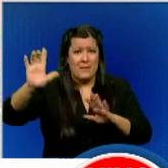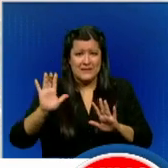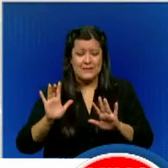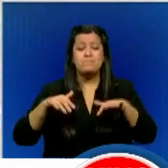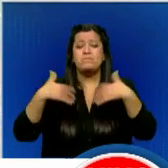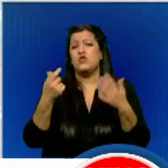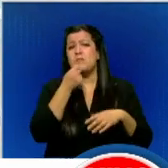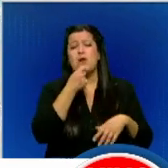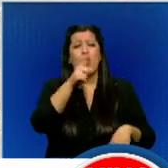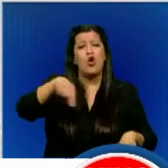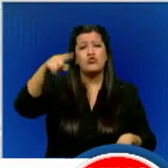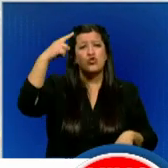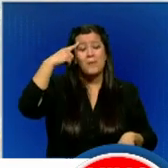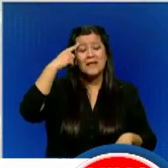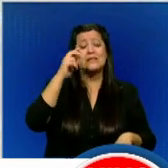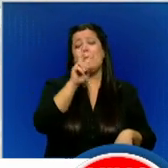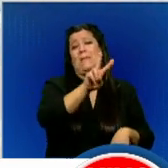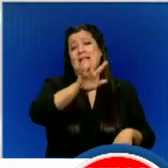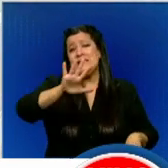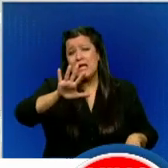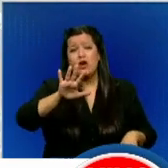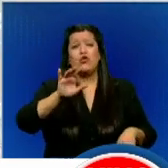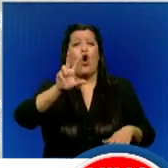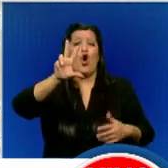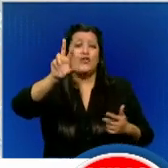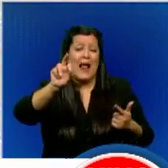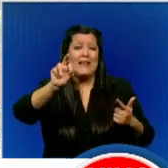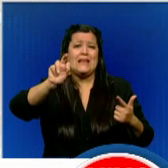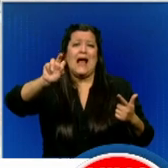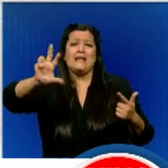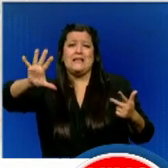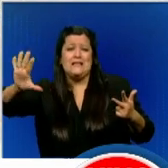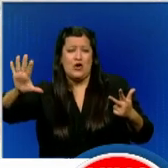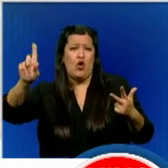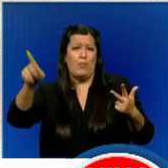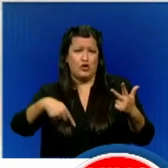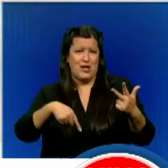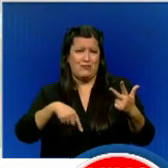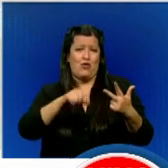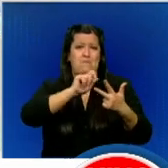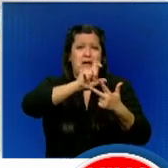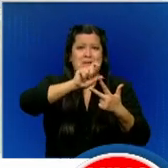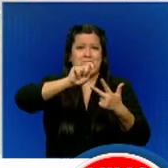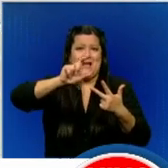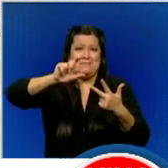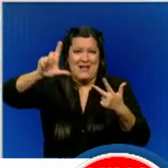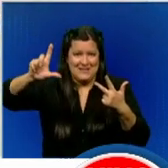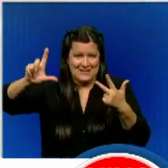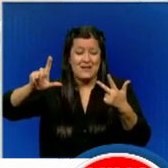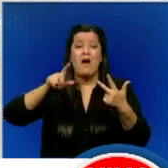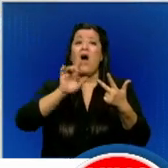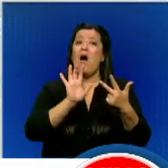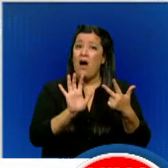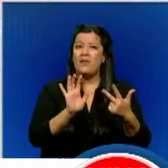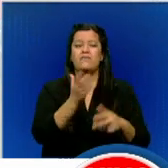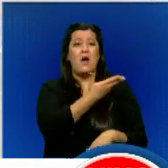imaginamos de 25 30 y 35 por ciento así fue que el presidente